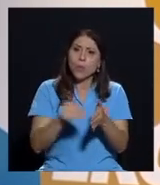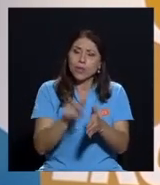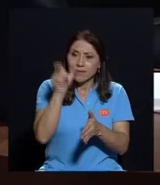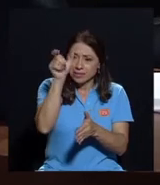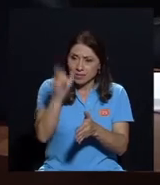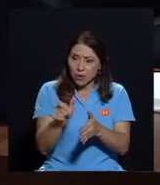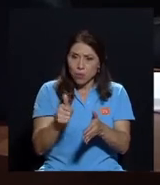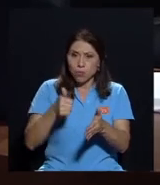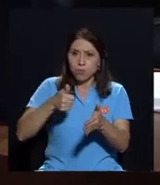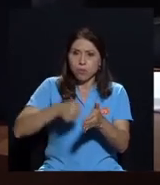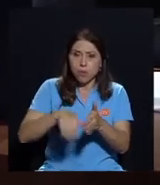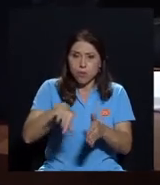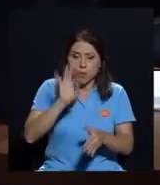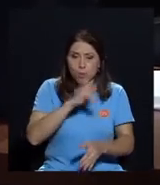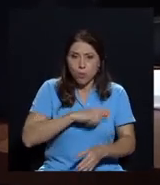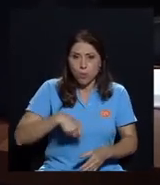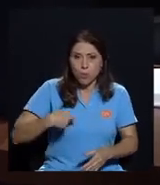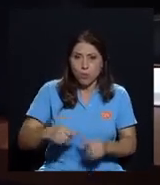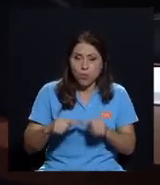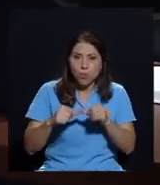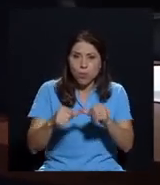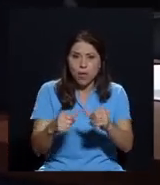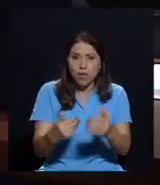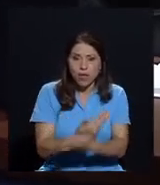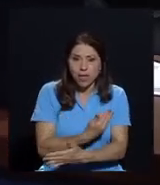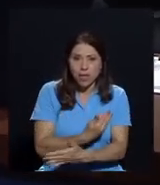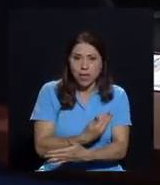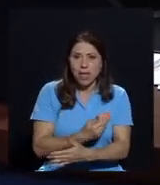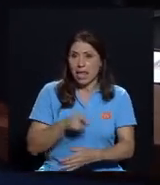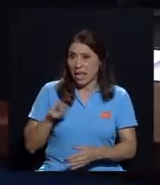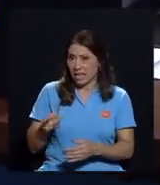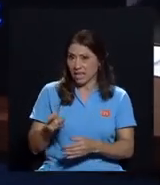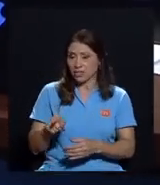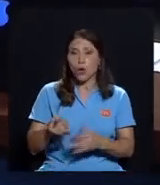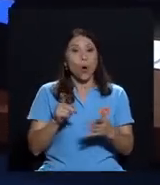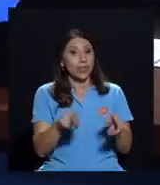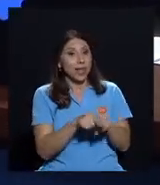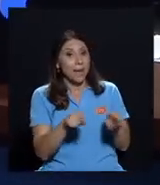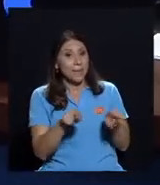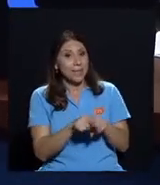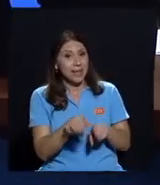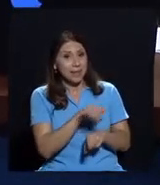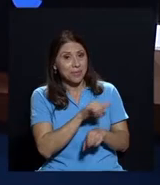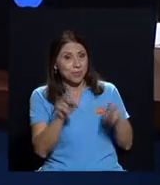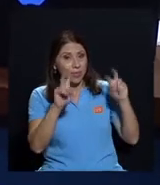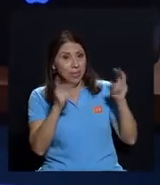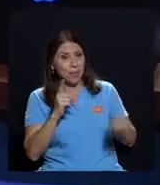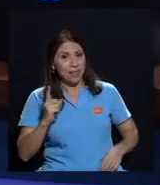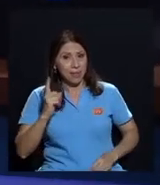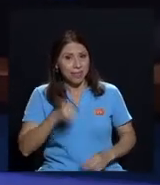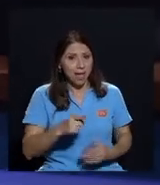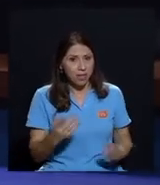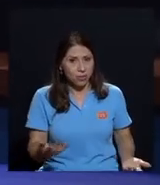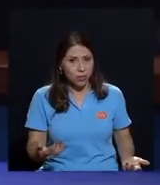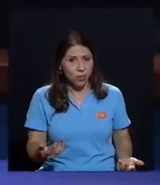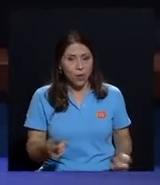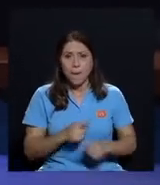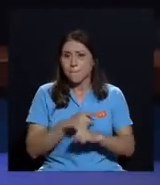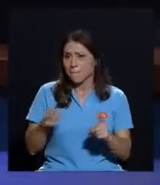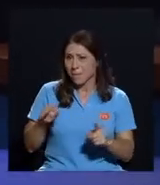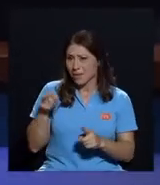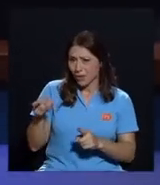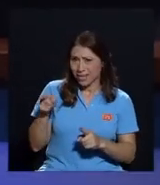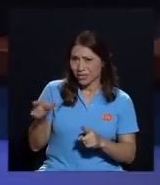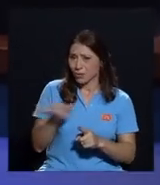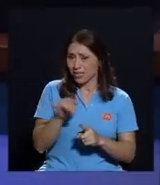de los datos y si no estaríamos incursionando otra audiencia al mismo tema del mandato pero andamos acercando a